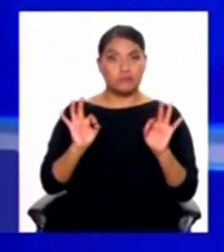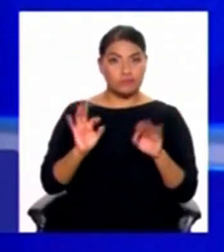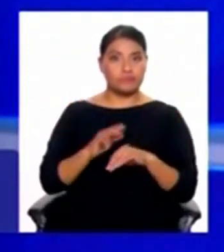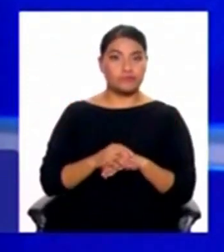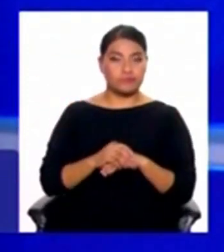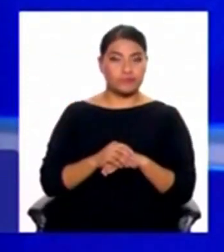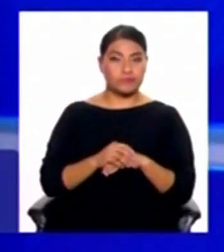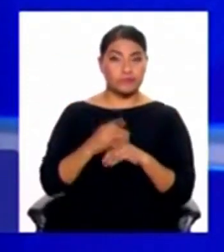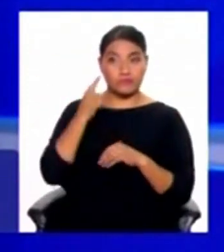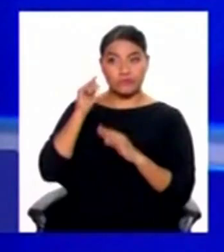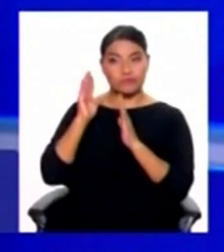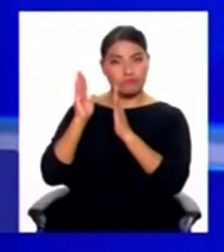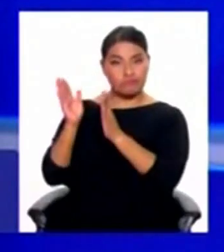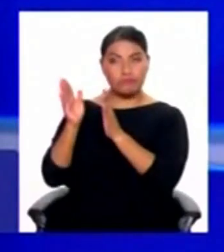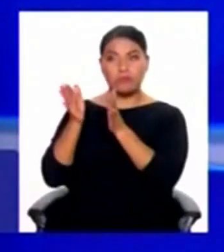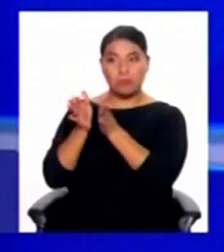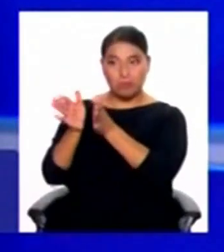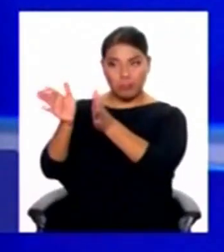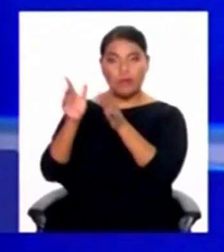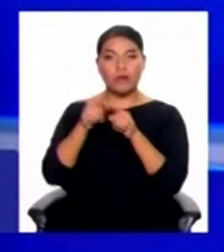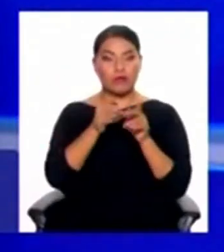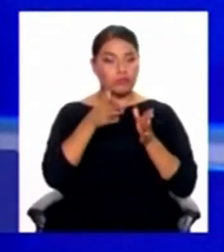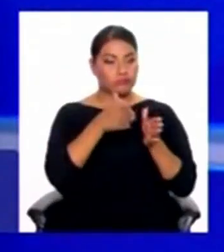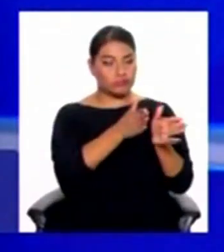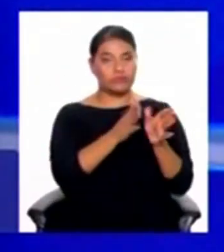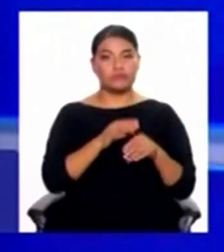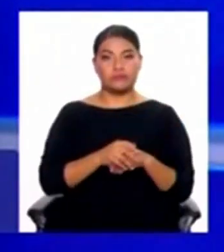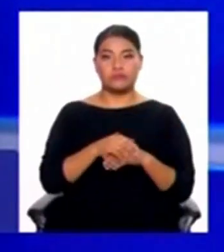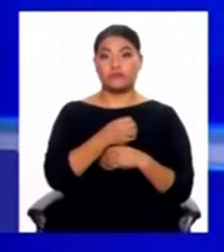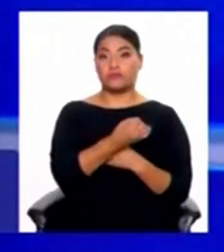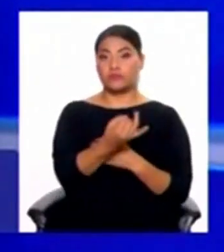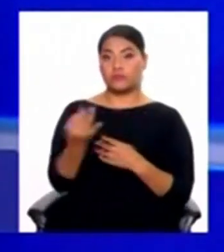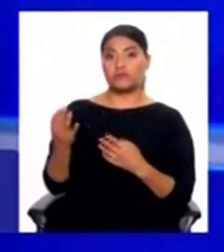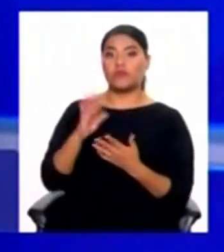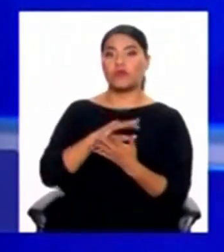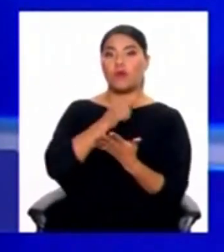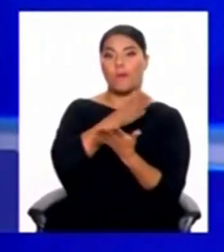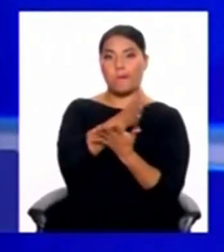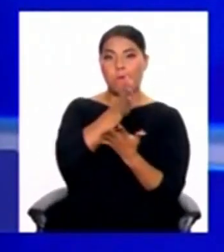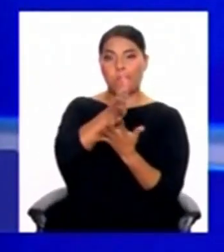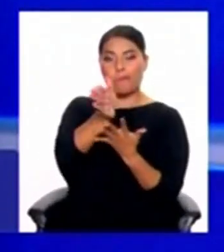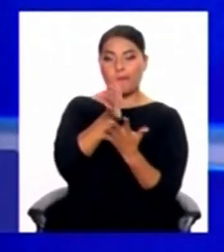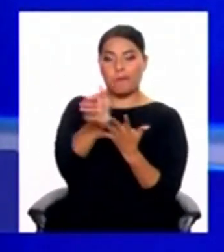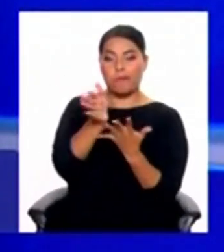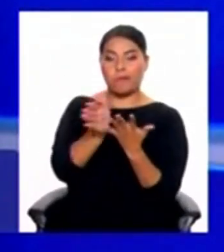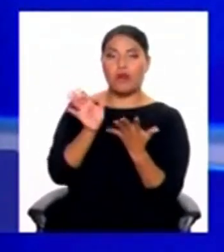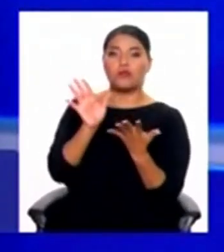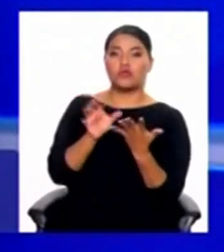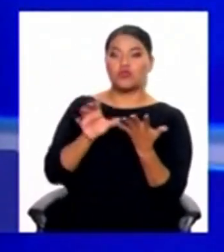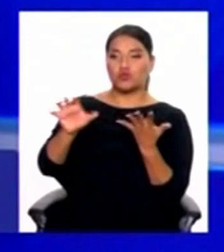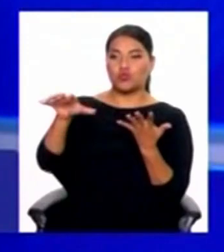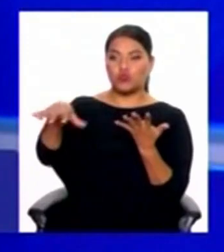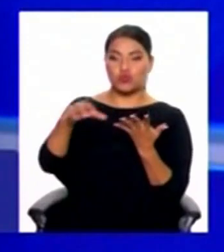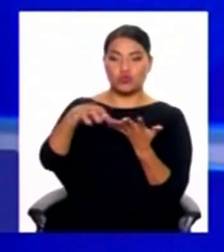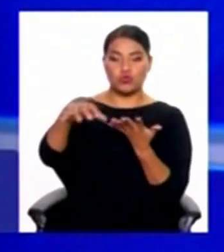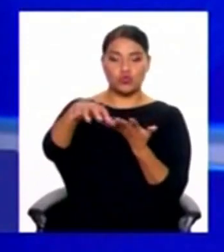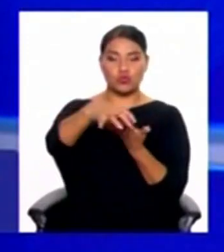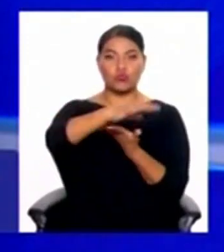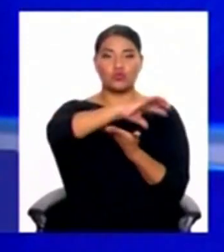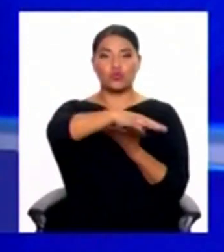no conectadas. Hoy lo que está pasando es que cada sector, en base a sus competencias, actúa en el territorio. Y muchas veces